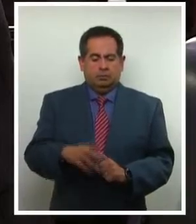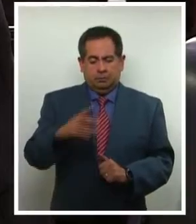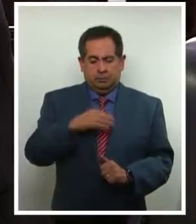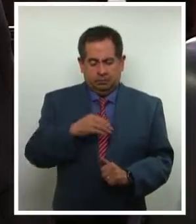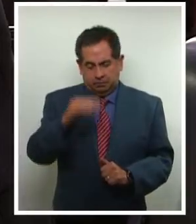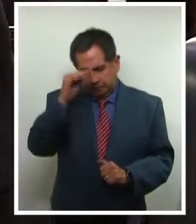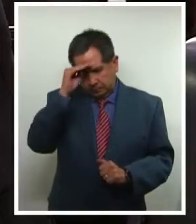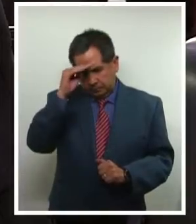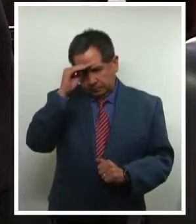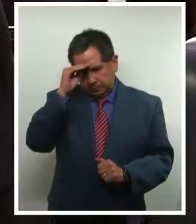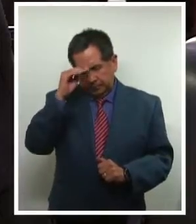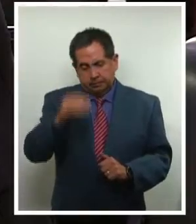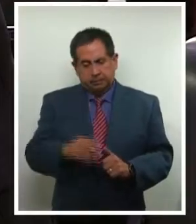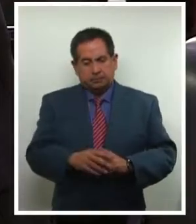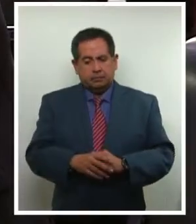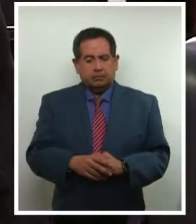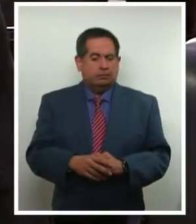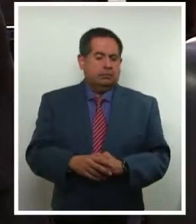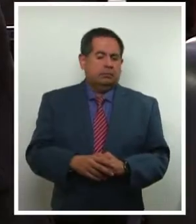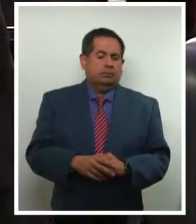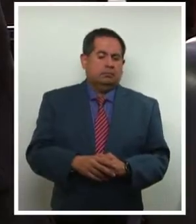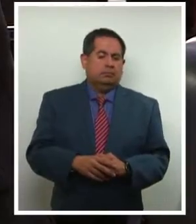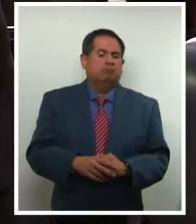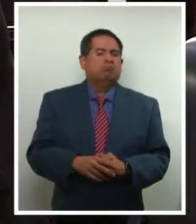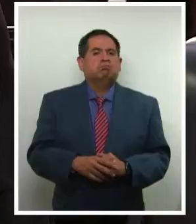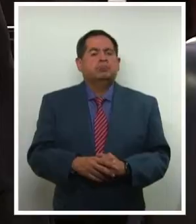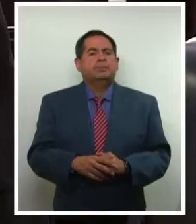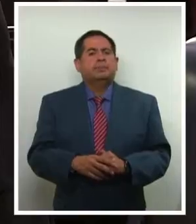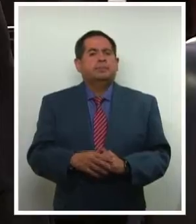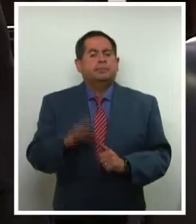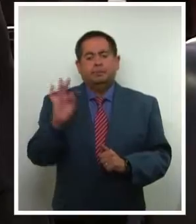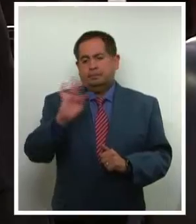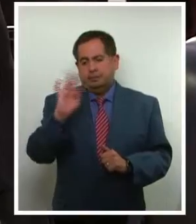pienso que probablemente